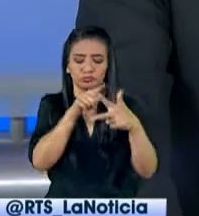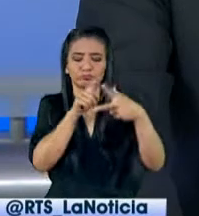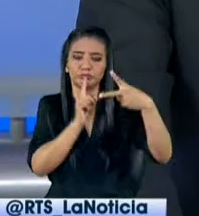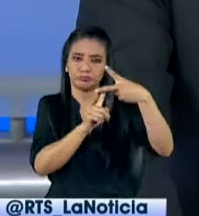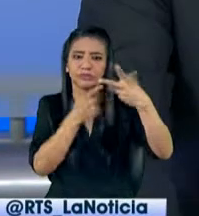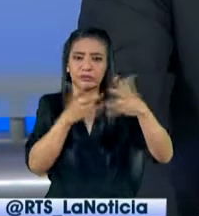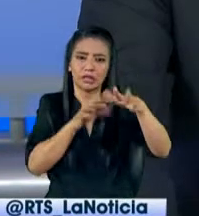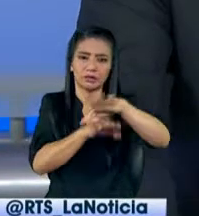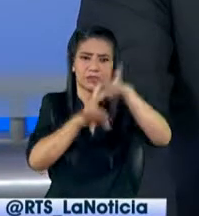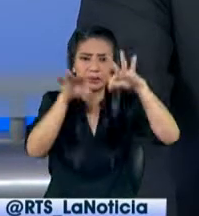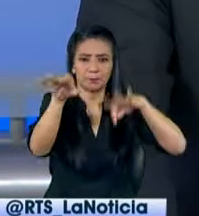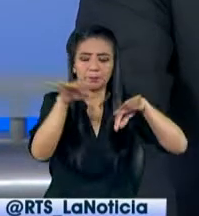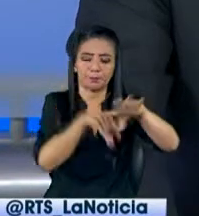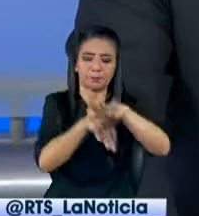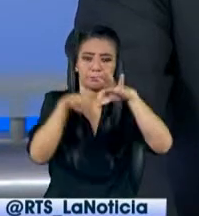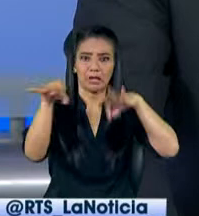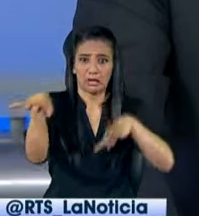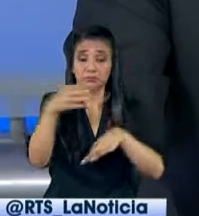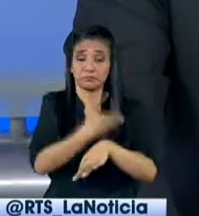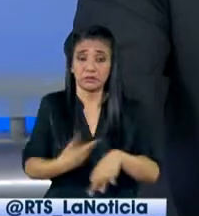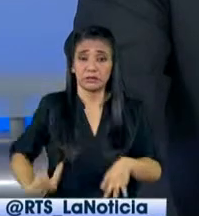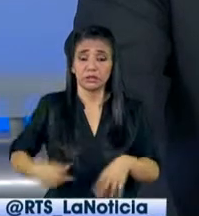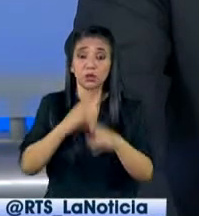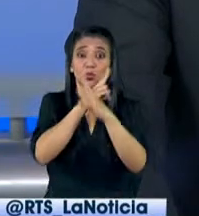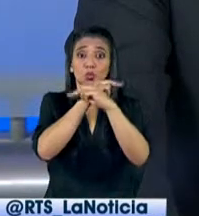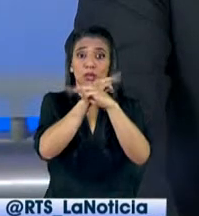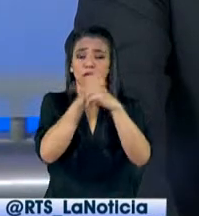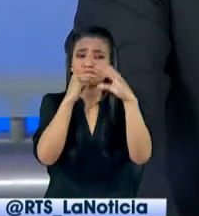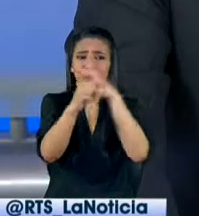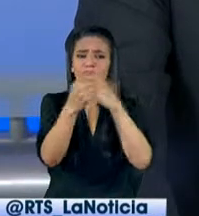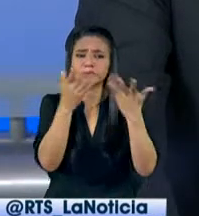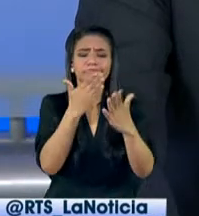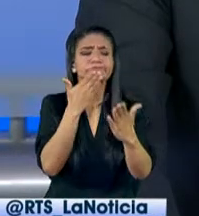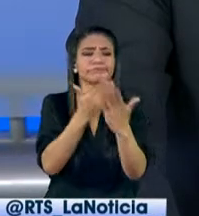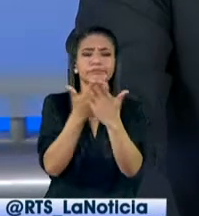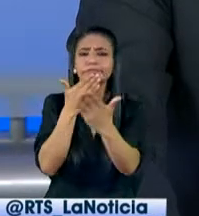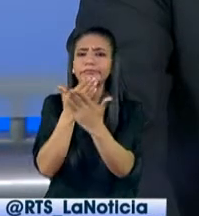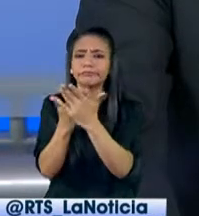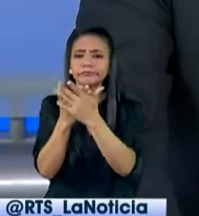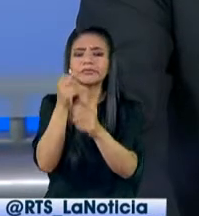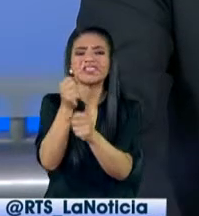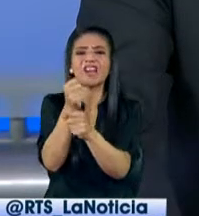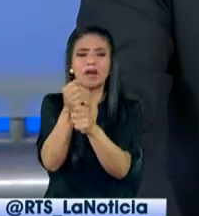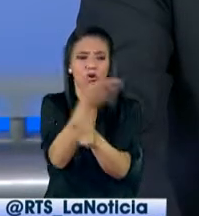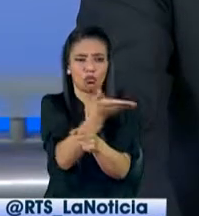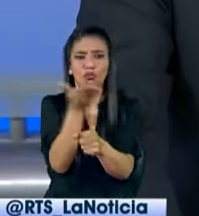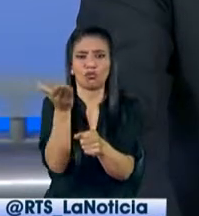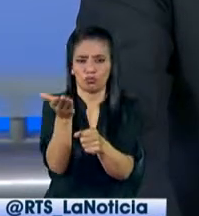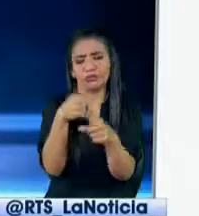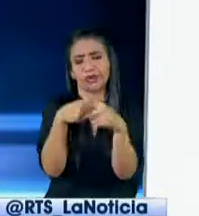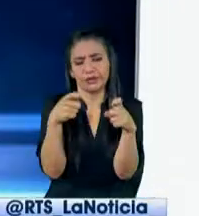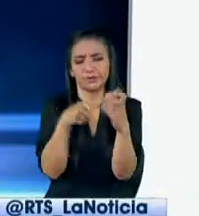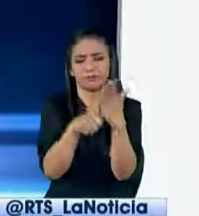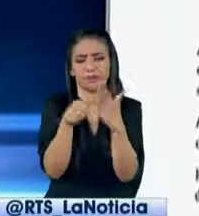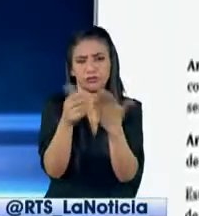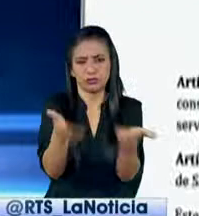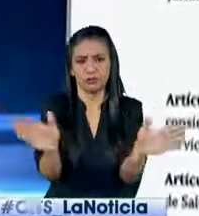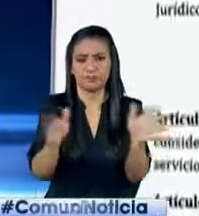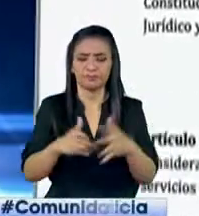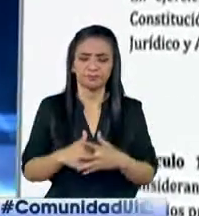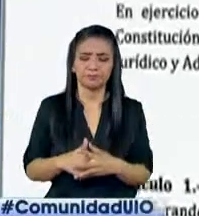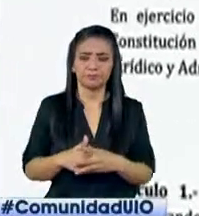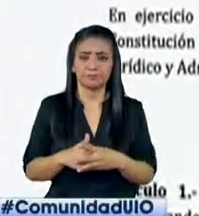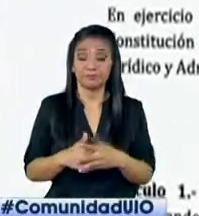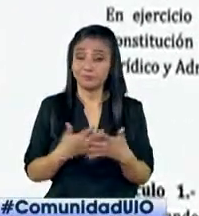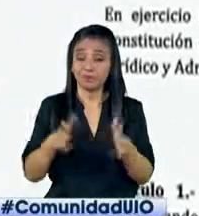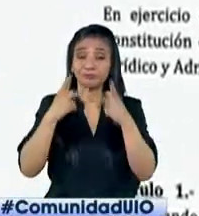ya tienen reemplazo. En su cuenta de Twitter, el primer mandatario agradeció el trabajo realizado por los ya exministros. La información